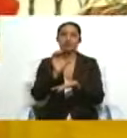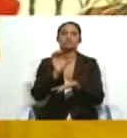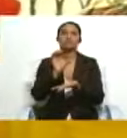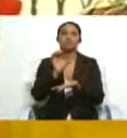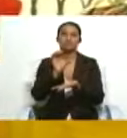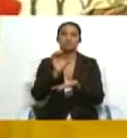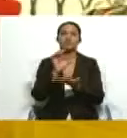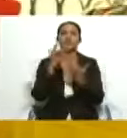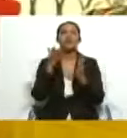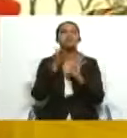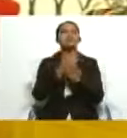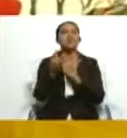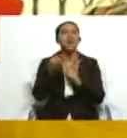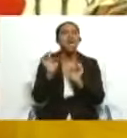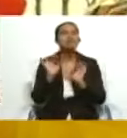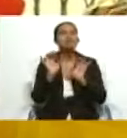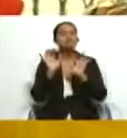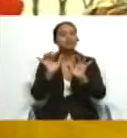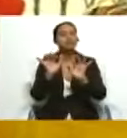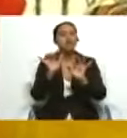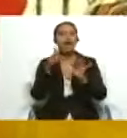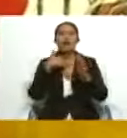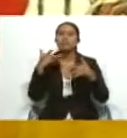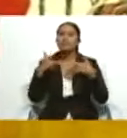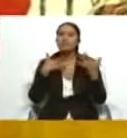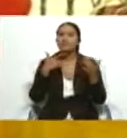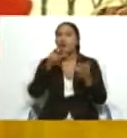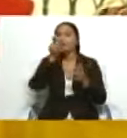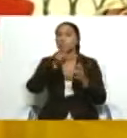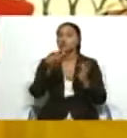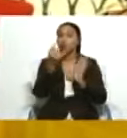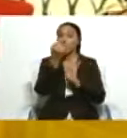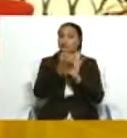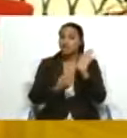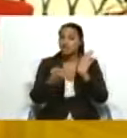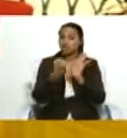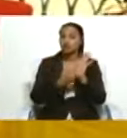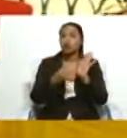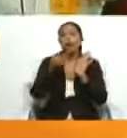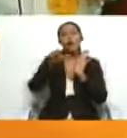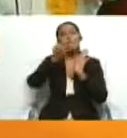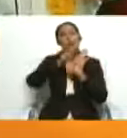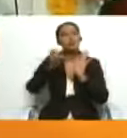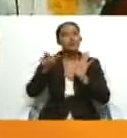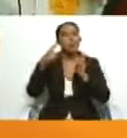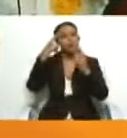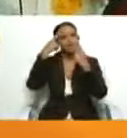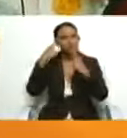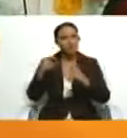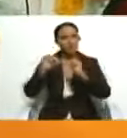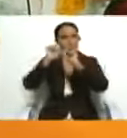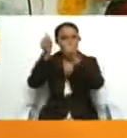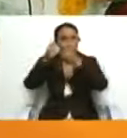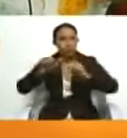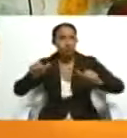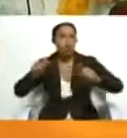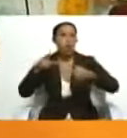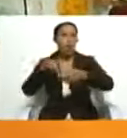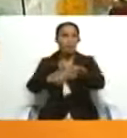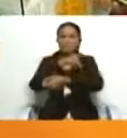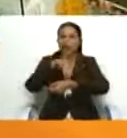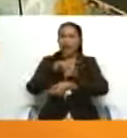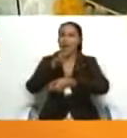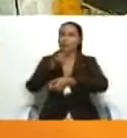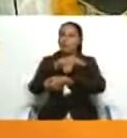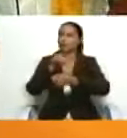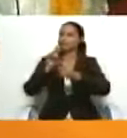es el registro de millones de venezolanos, artistas, creadores, cultores y cultoras en la gran misión Viva Venezuela,